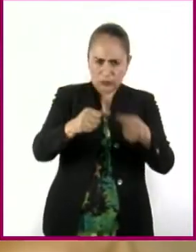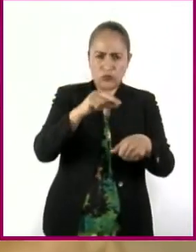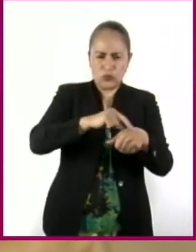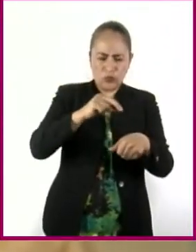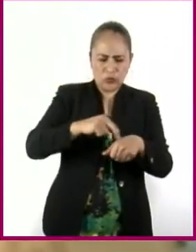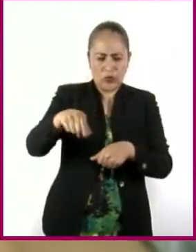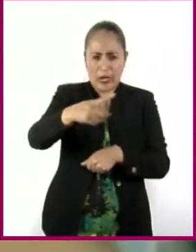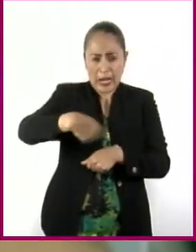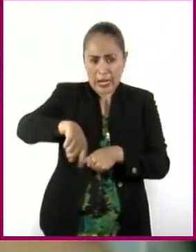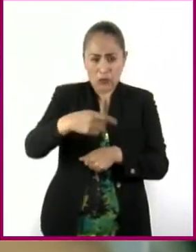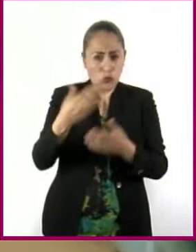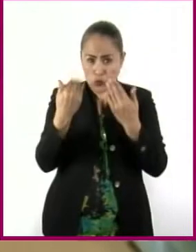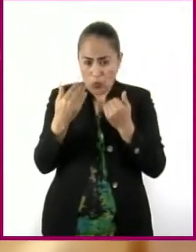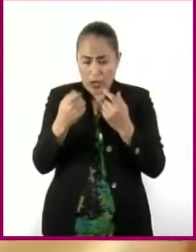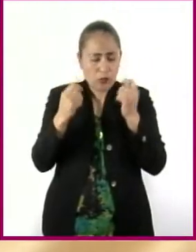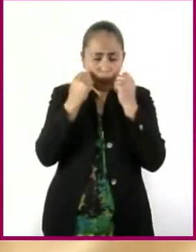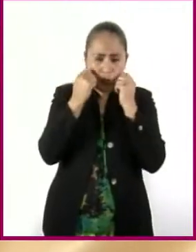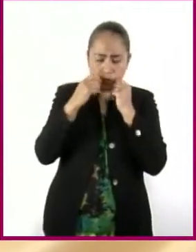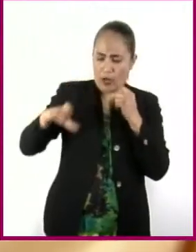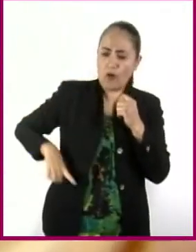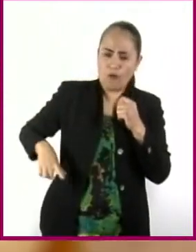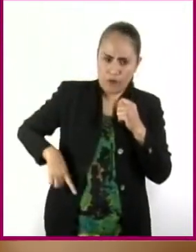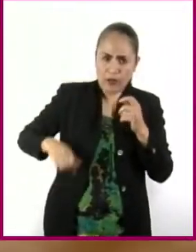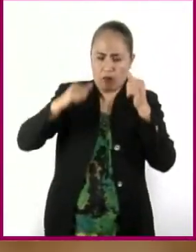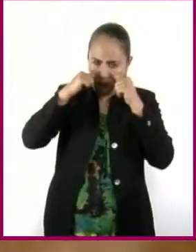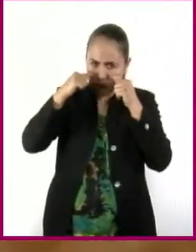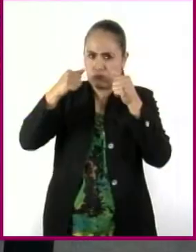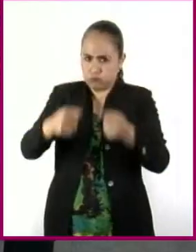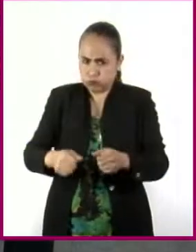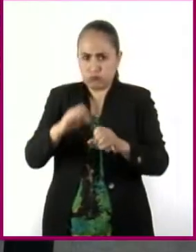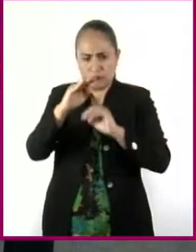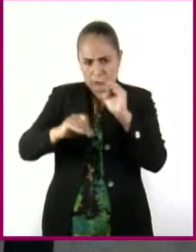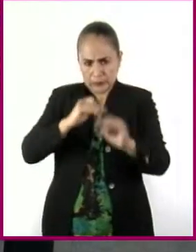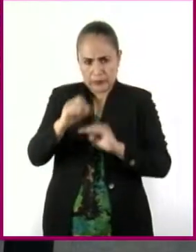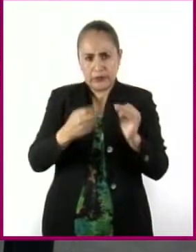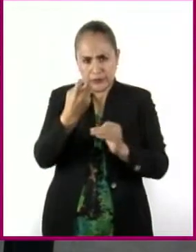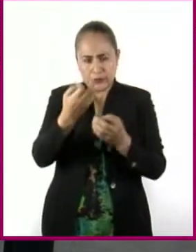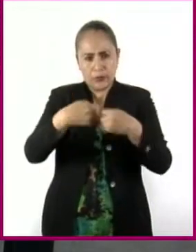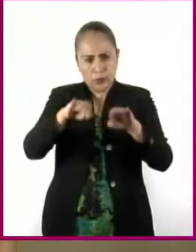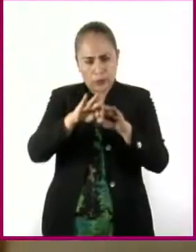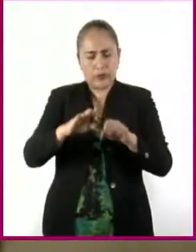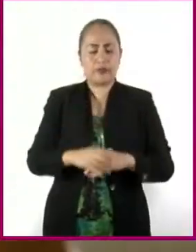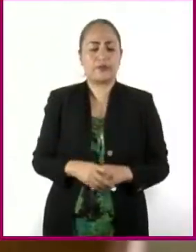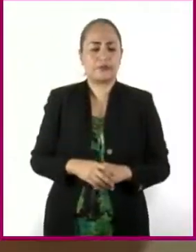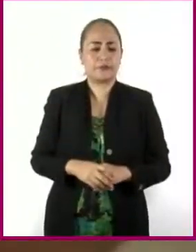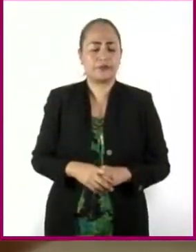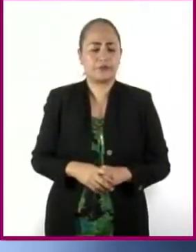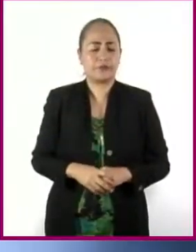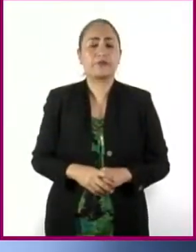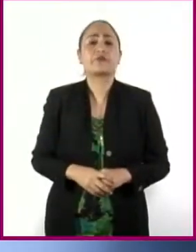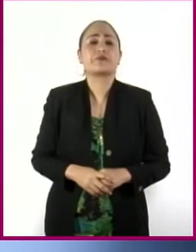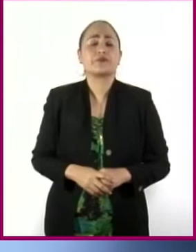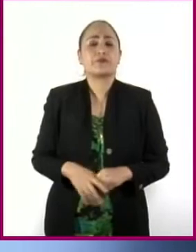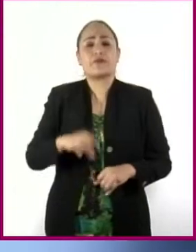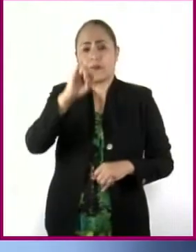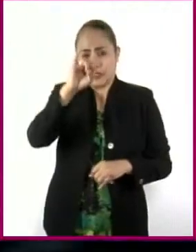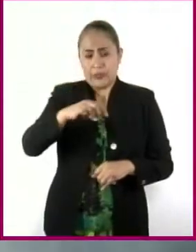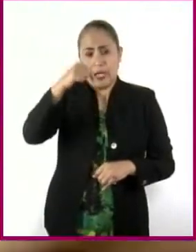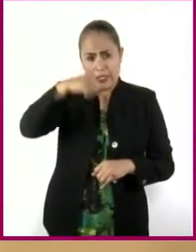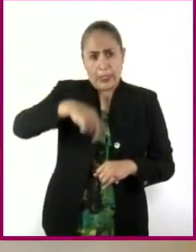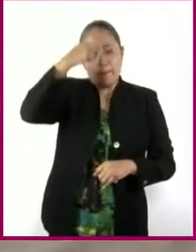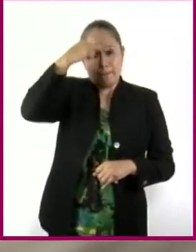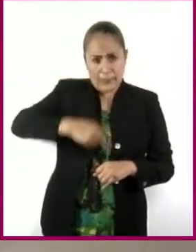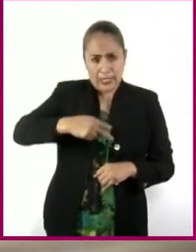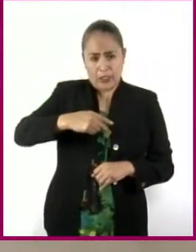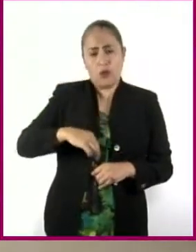mayores que no las tengan. Es importante, ¿verdad? Sí. Y escucha esto. Es muy relevante porque debemos entender que en nuestro país todos